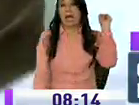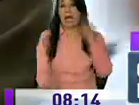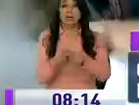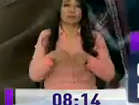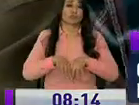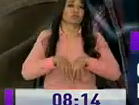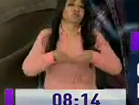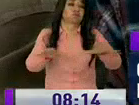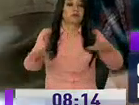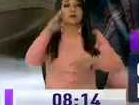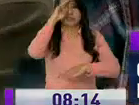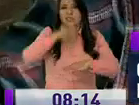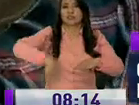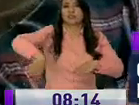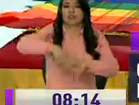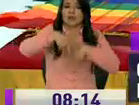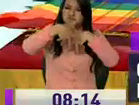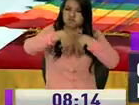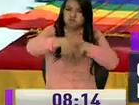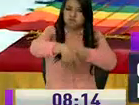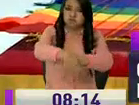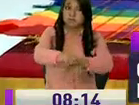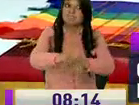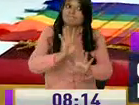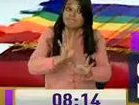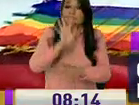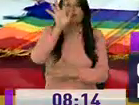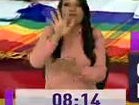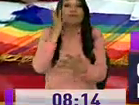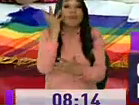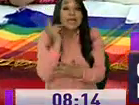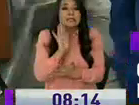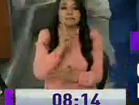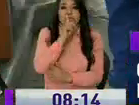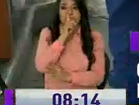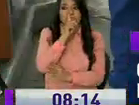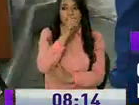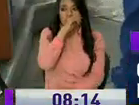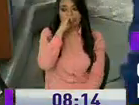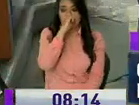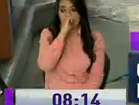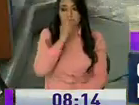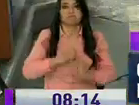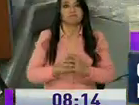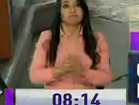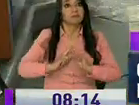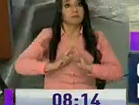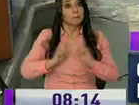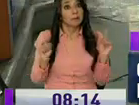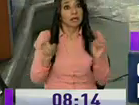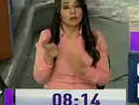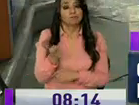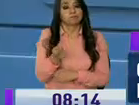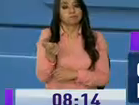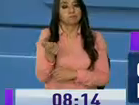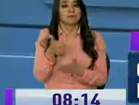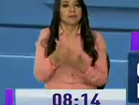marcha nacional cuya fecha por el momento prefieren guardarla en reserva. Pero no solo les preocupa la eliminación del